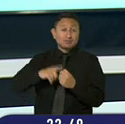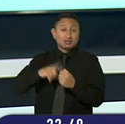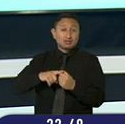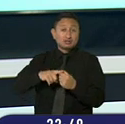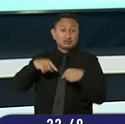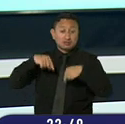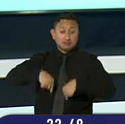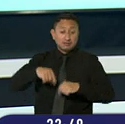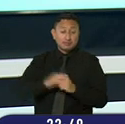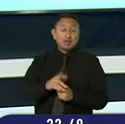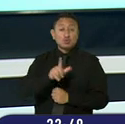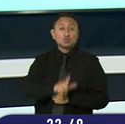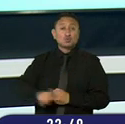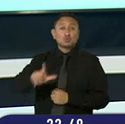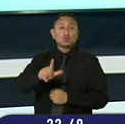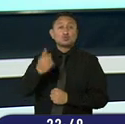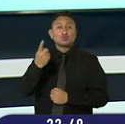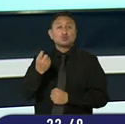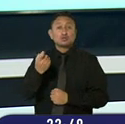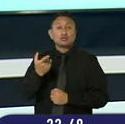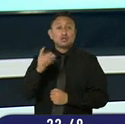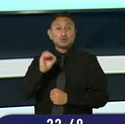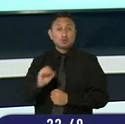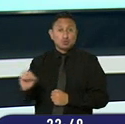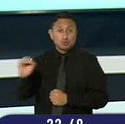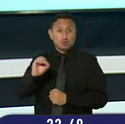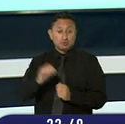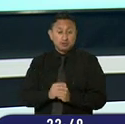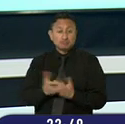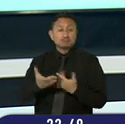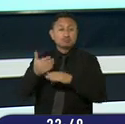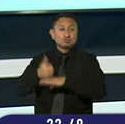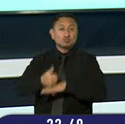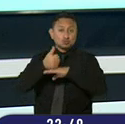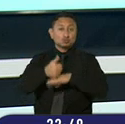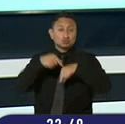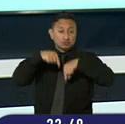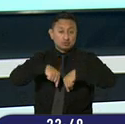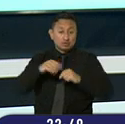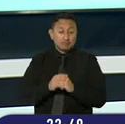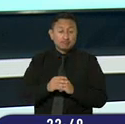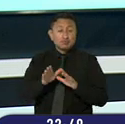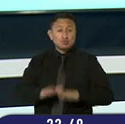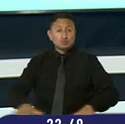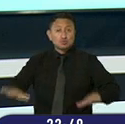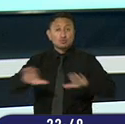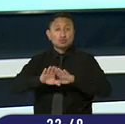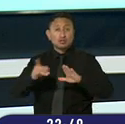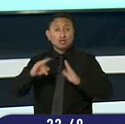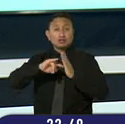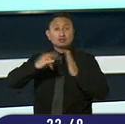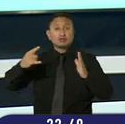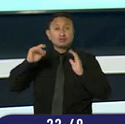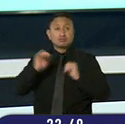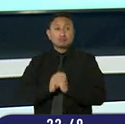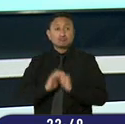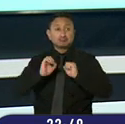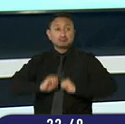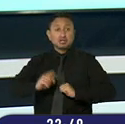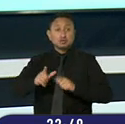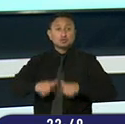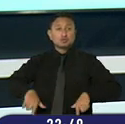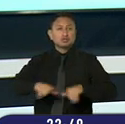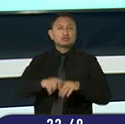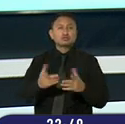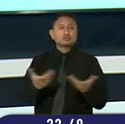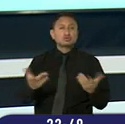este lunes 11 de octubre. Según las autoridades, se habilitarán espacios tecnológicos para difundir los lugares donde se